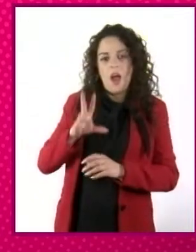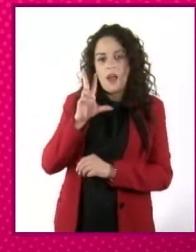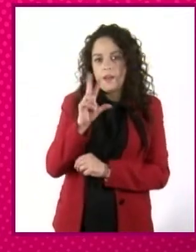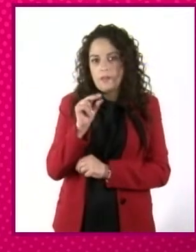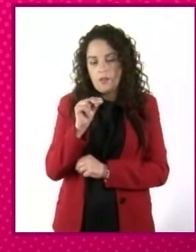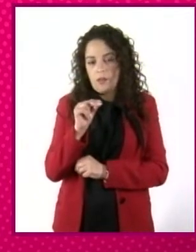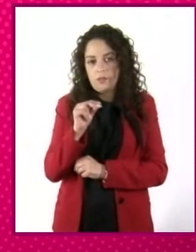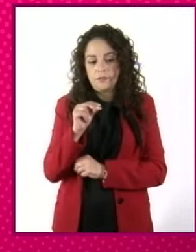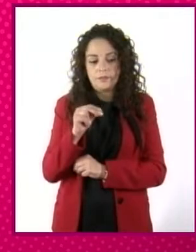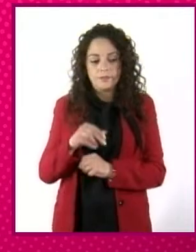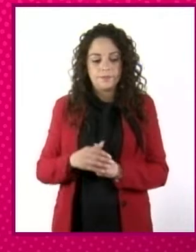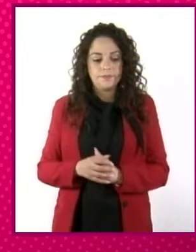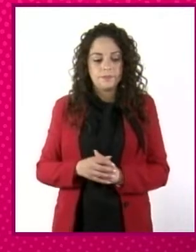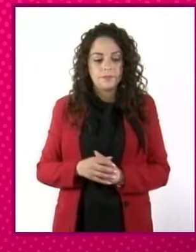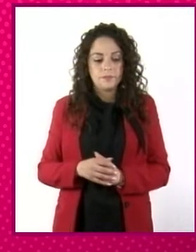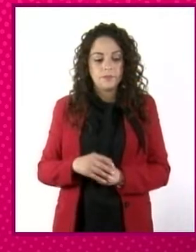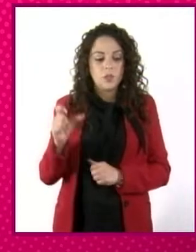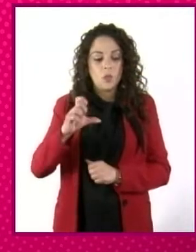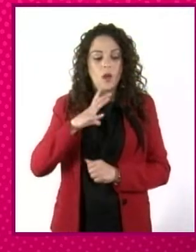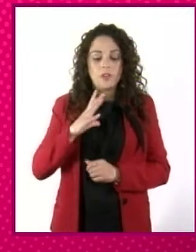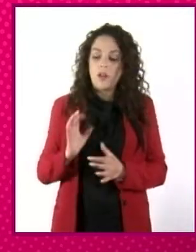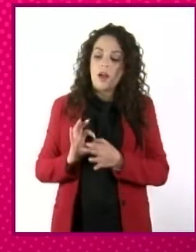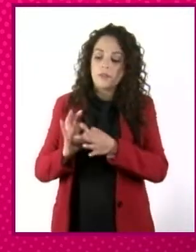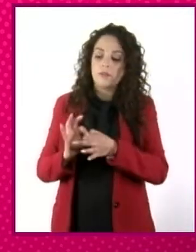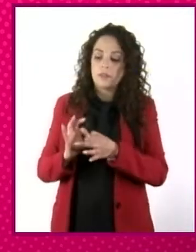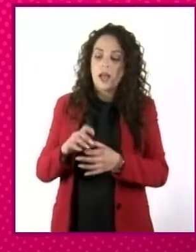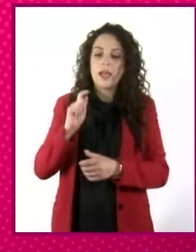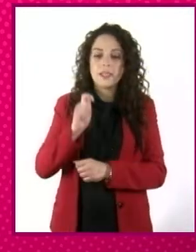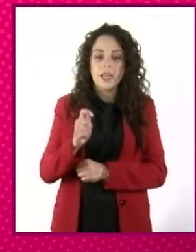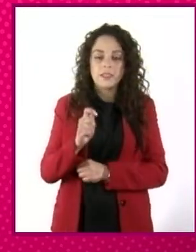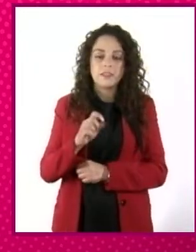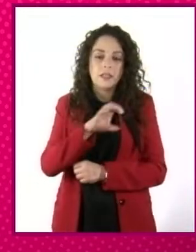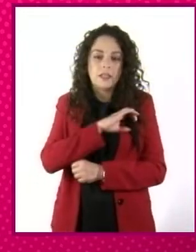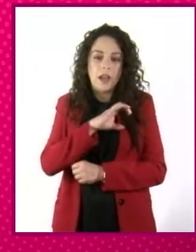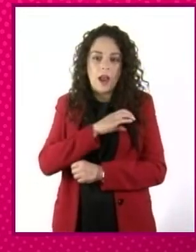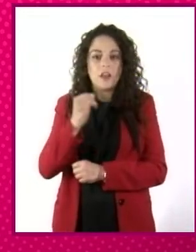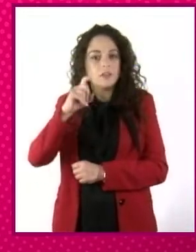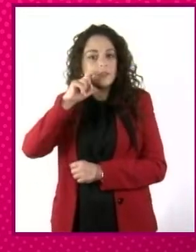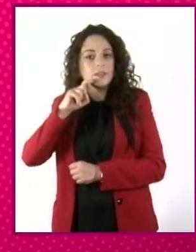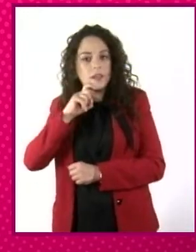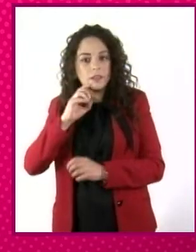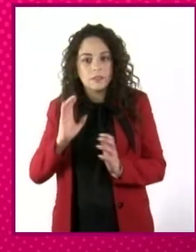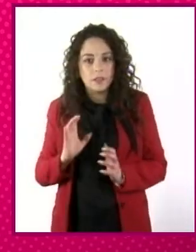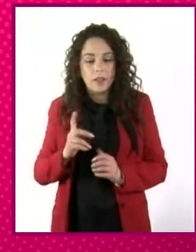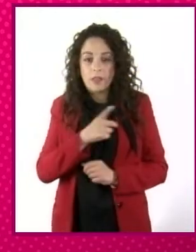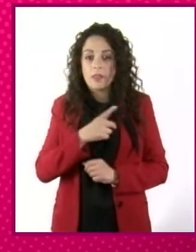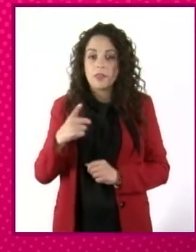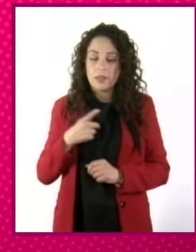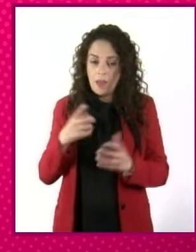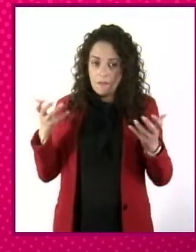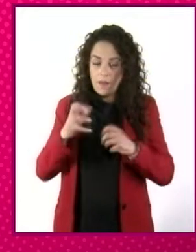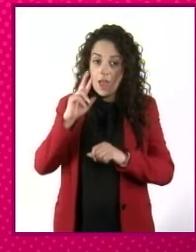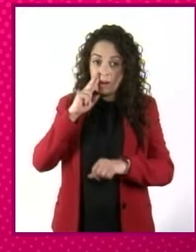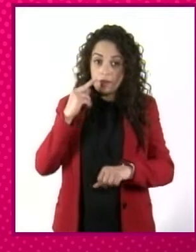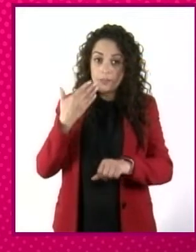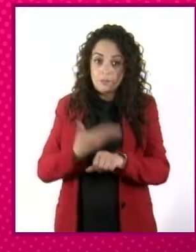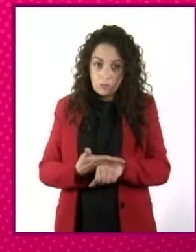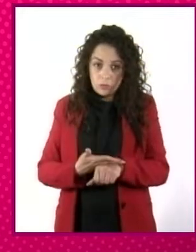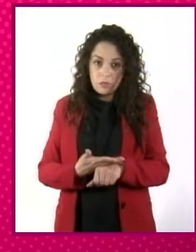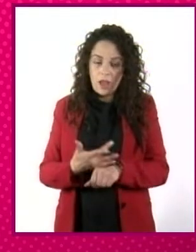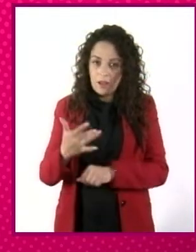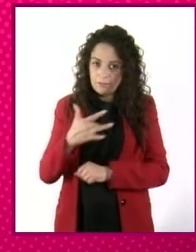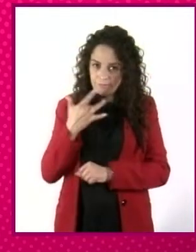términos sexoafectivos, y tiene que ver con el ser como responsable,